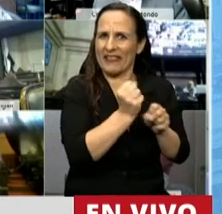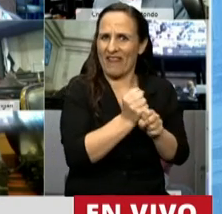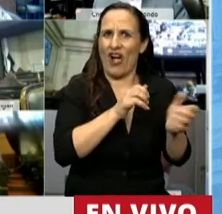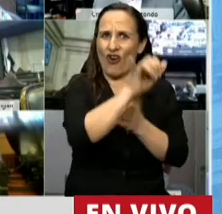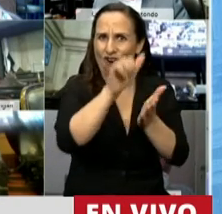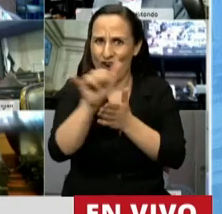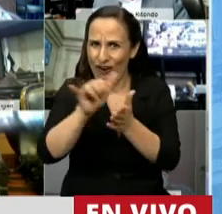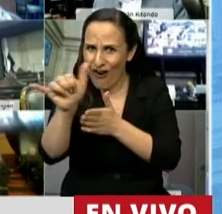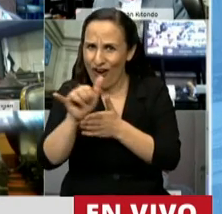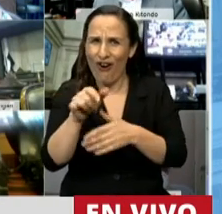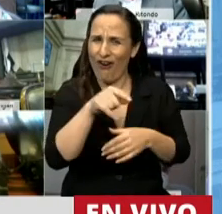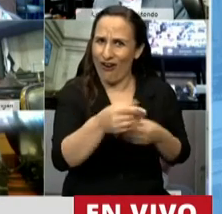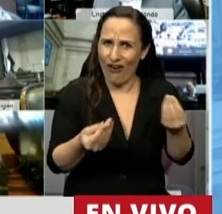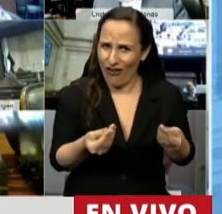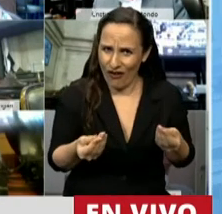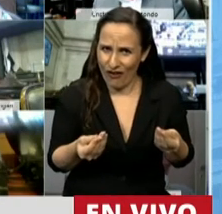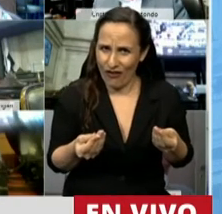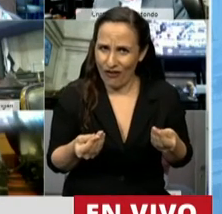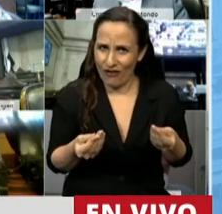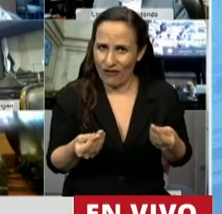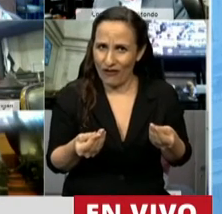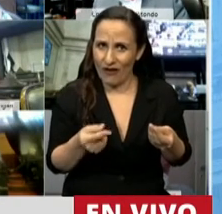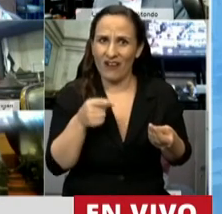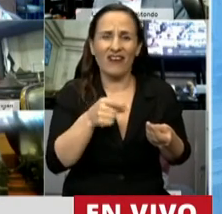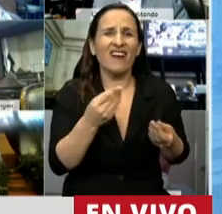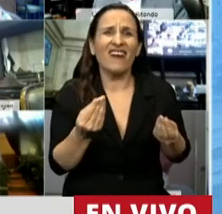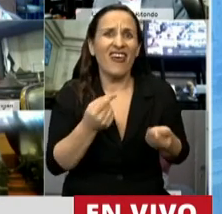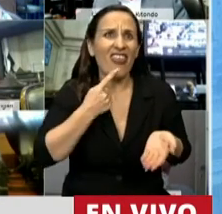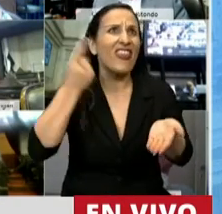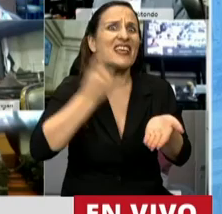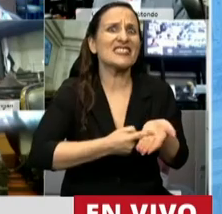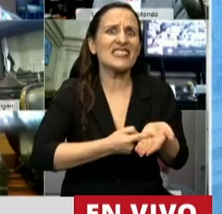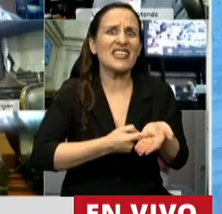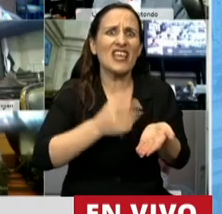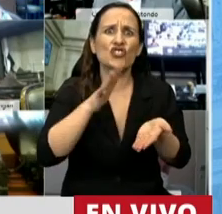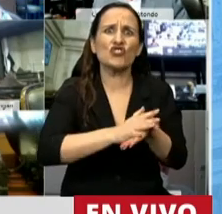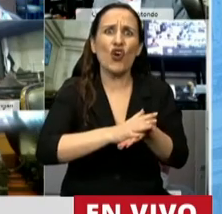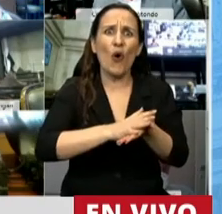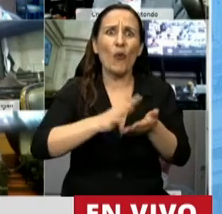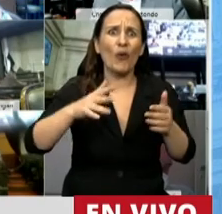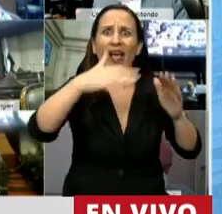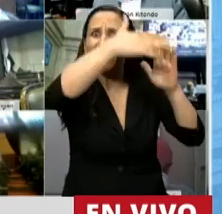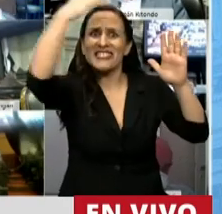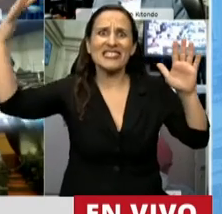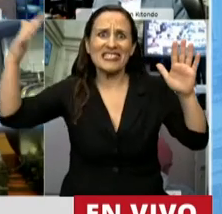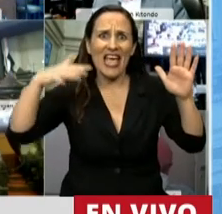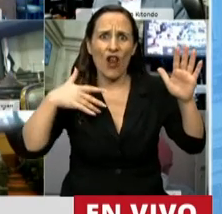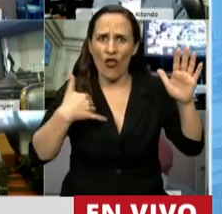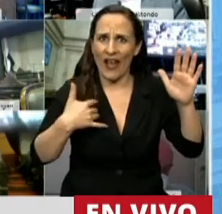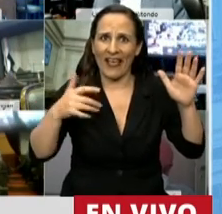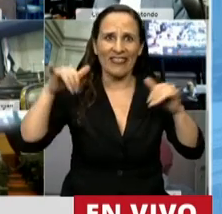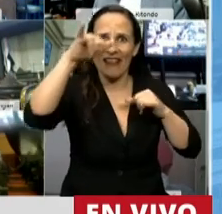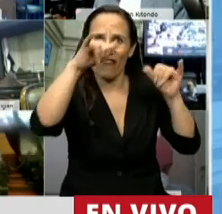es nada más y nada menos que decidir sobre los cielos argentinos